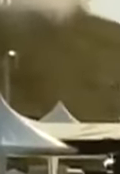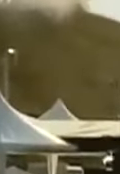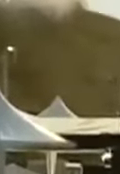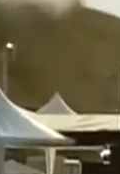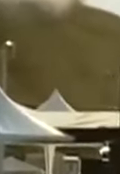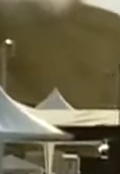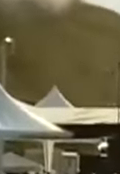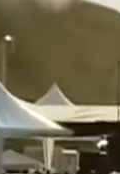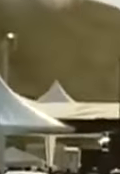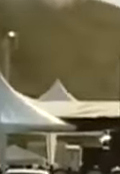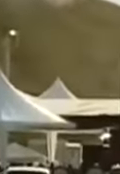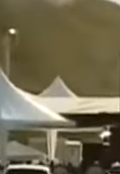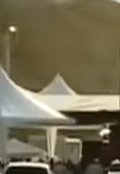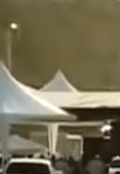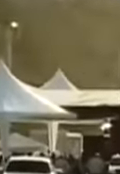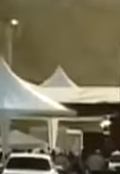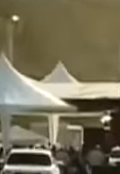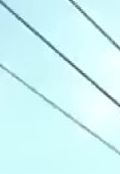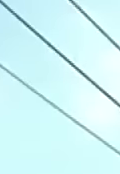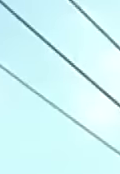informativo.